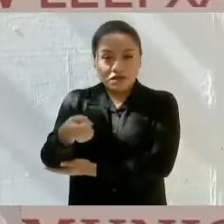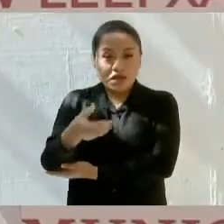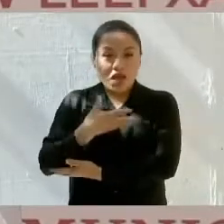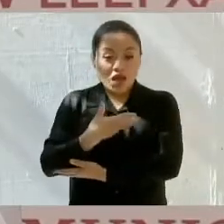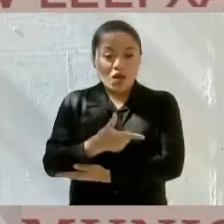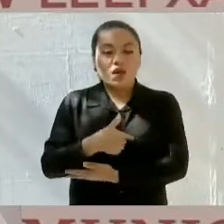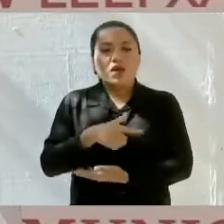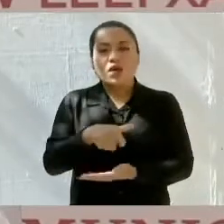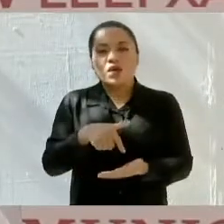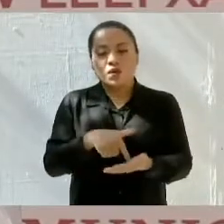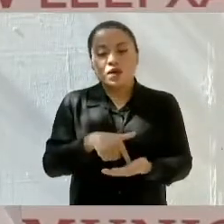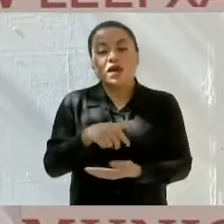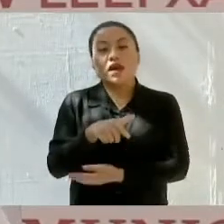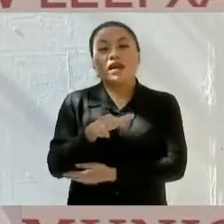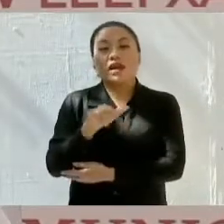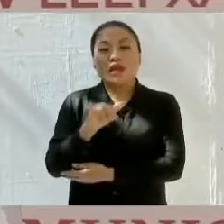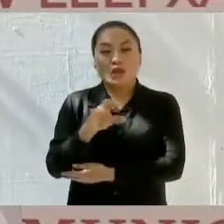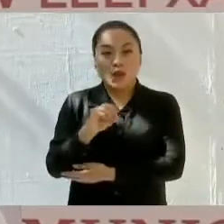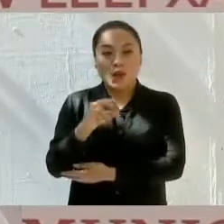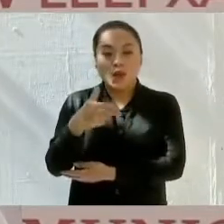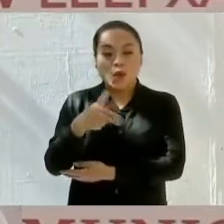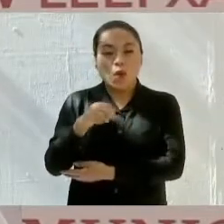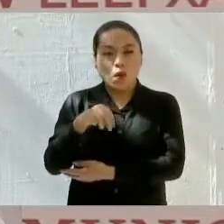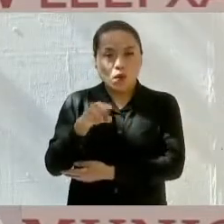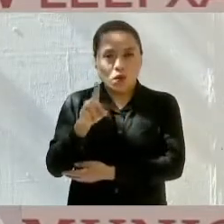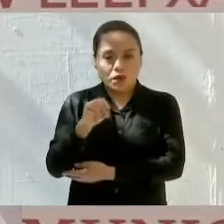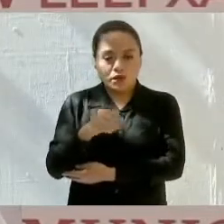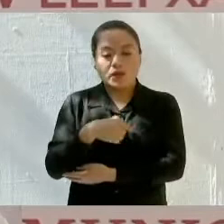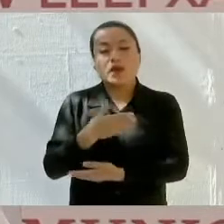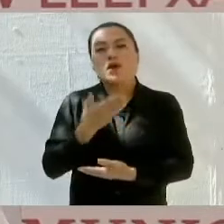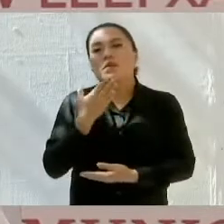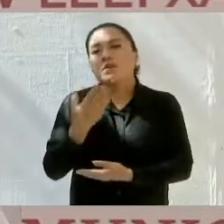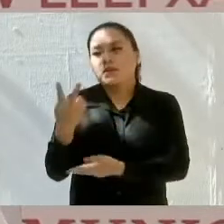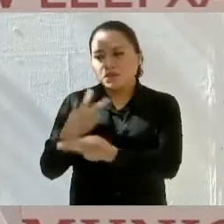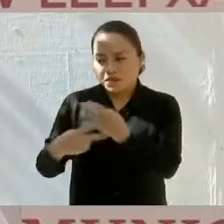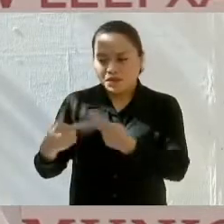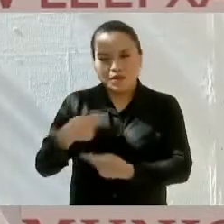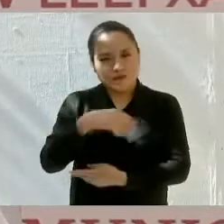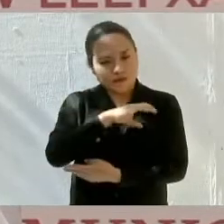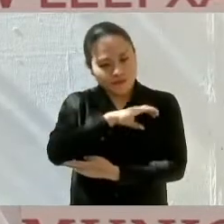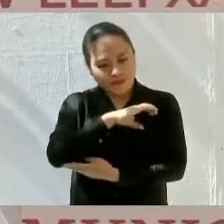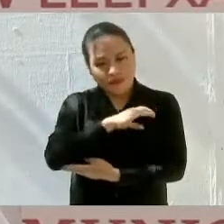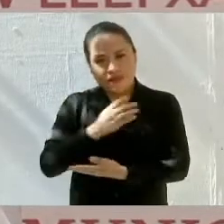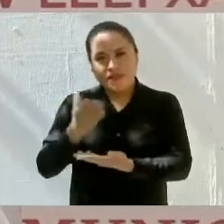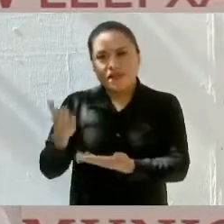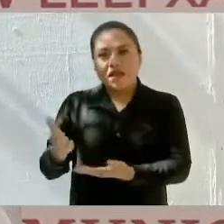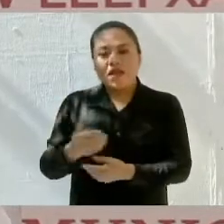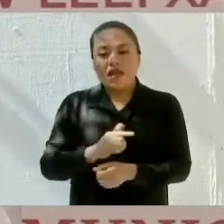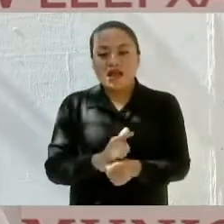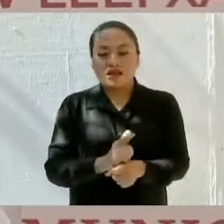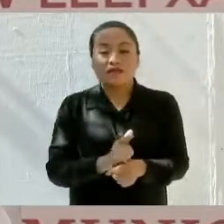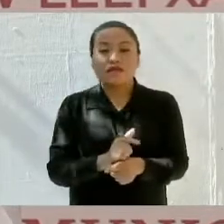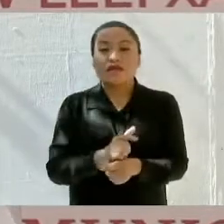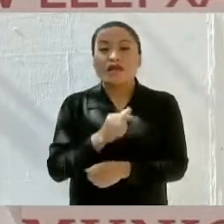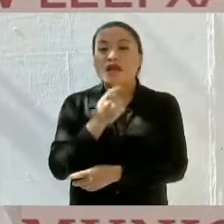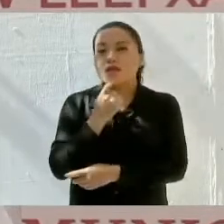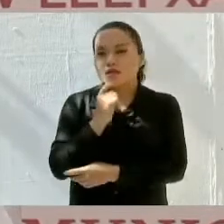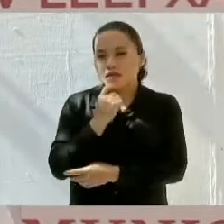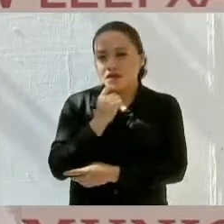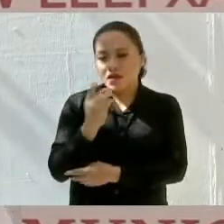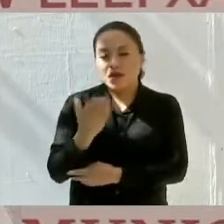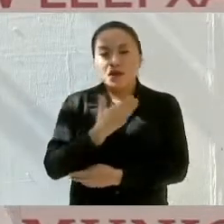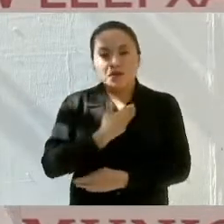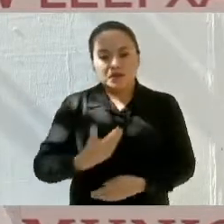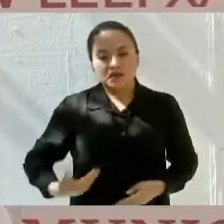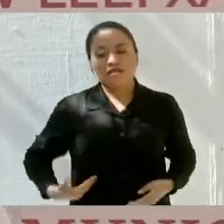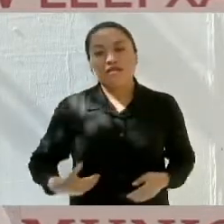Mateo Río Hondo, y recibimos con mucho afecto al licenciado Andrés Manuel López Obrador,